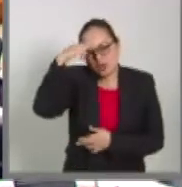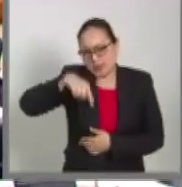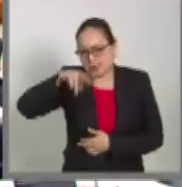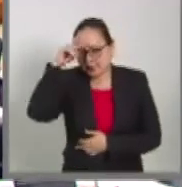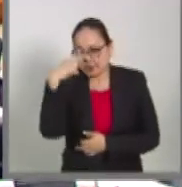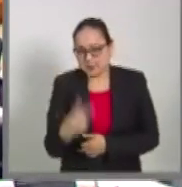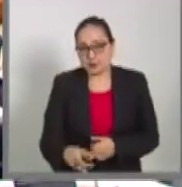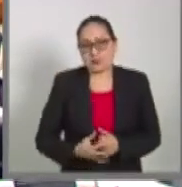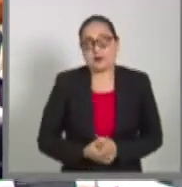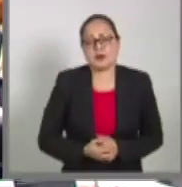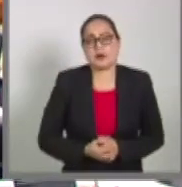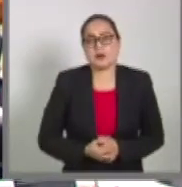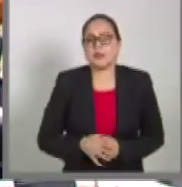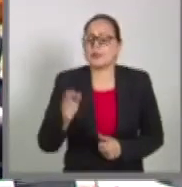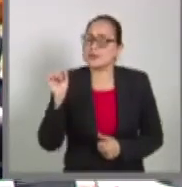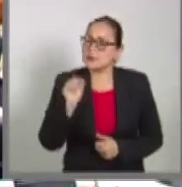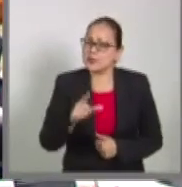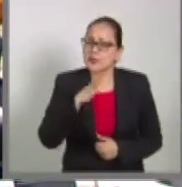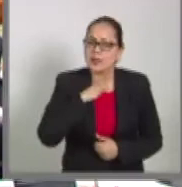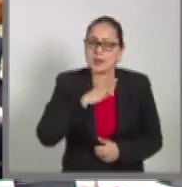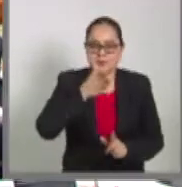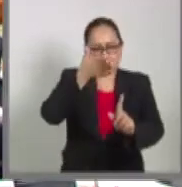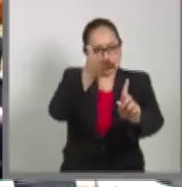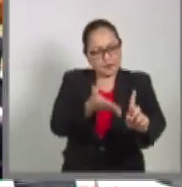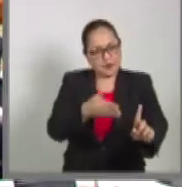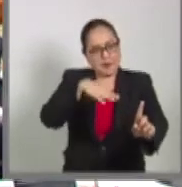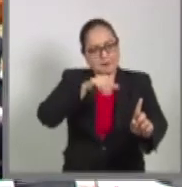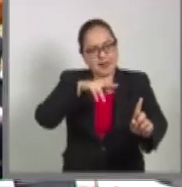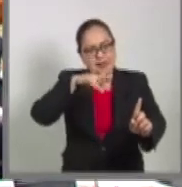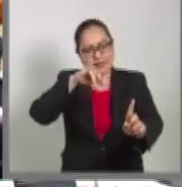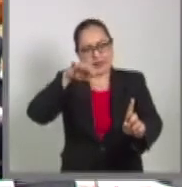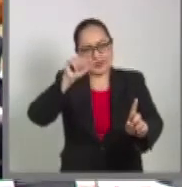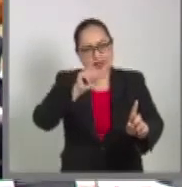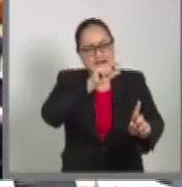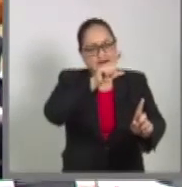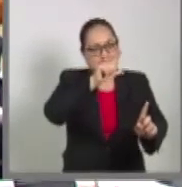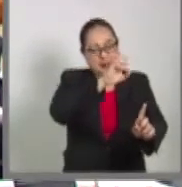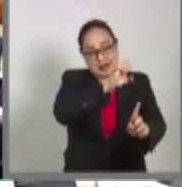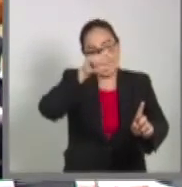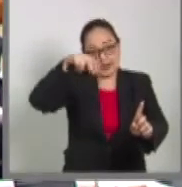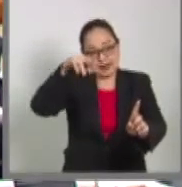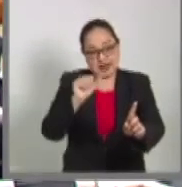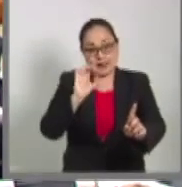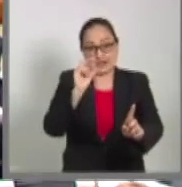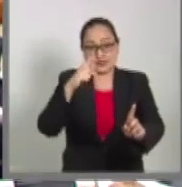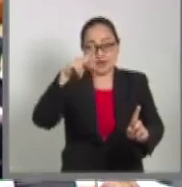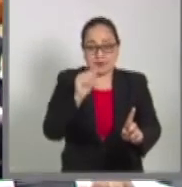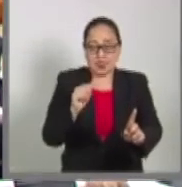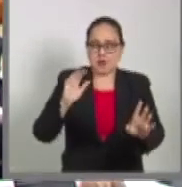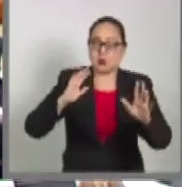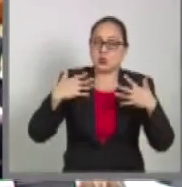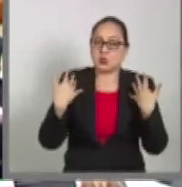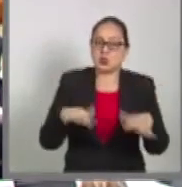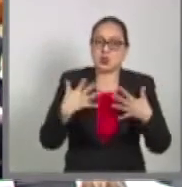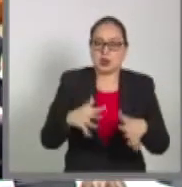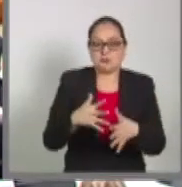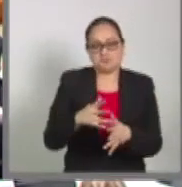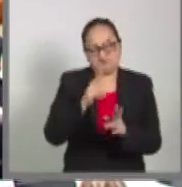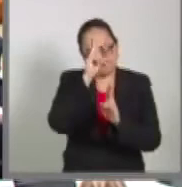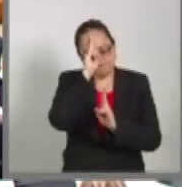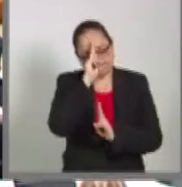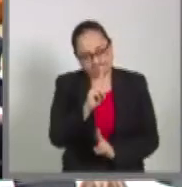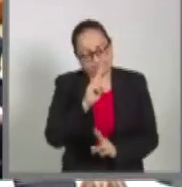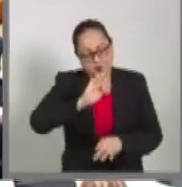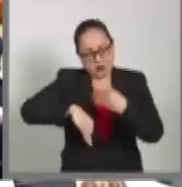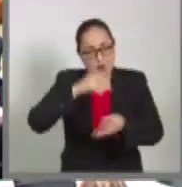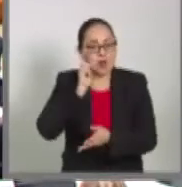país, especialmente a nuestra galardonada María Elena Chapa, que sin duda honra a todas